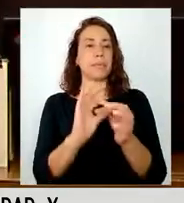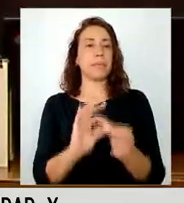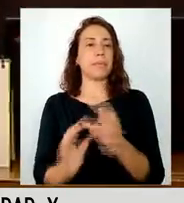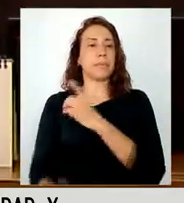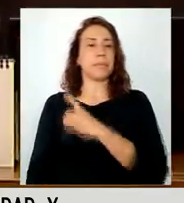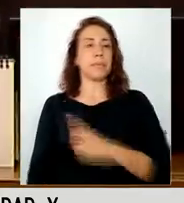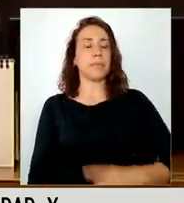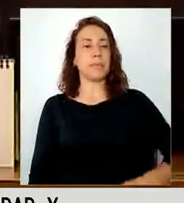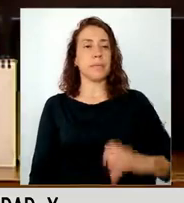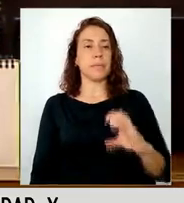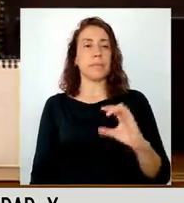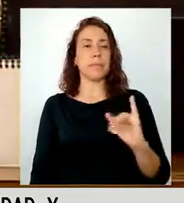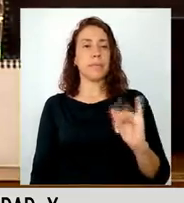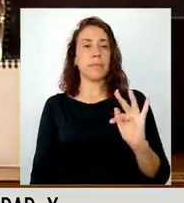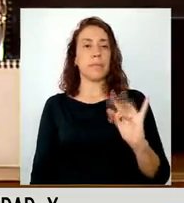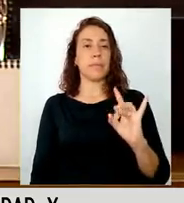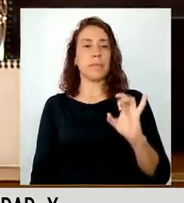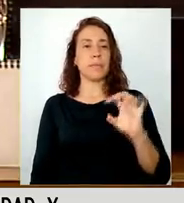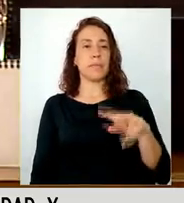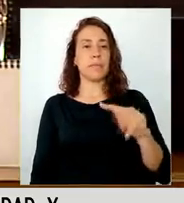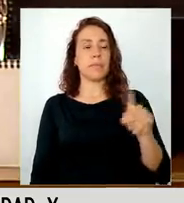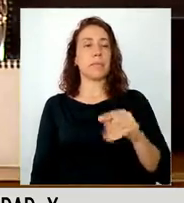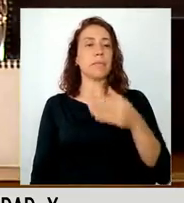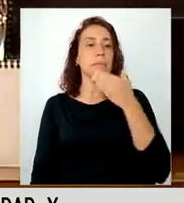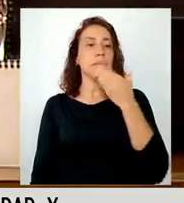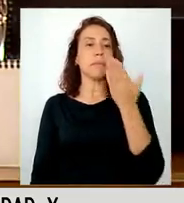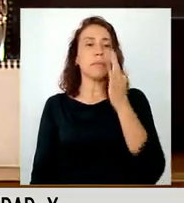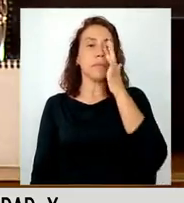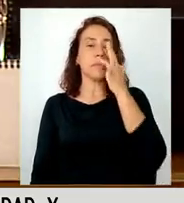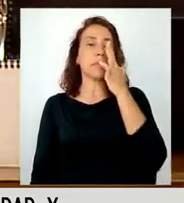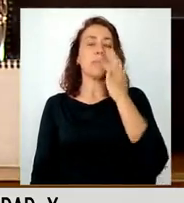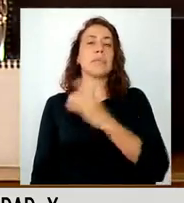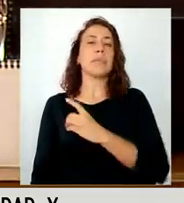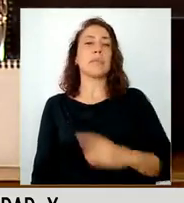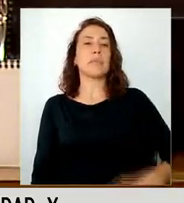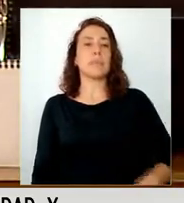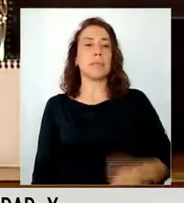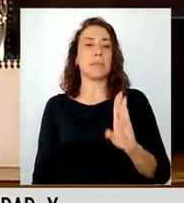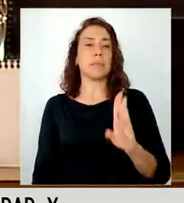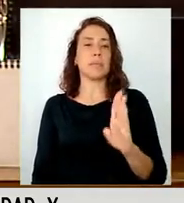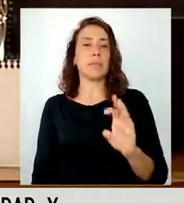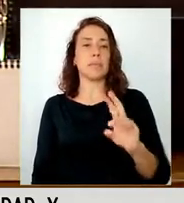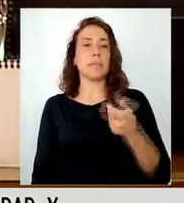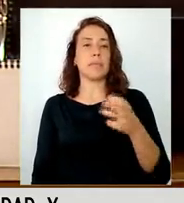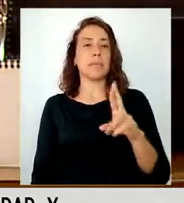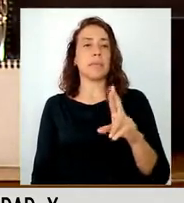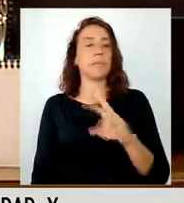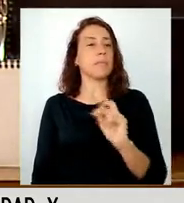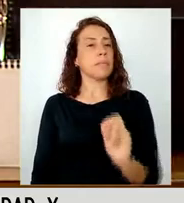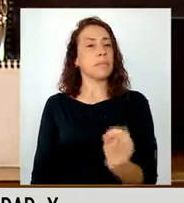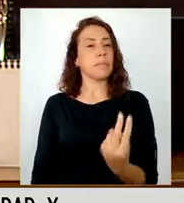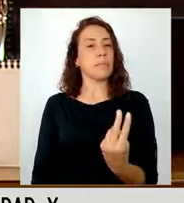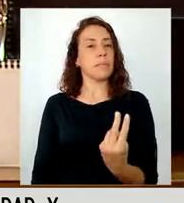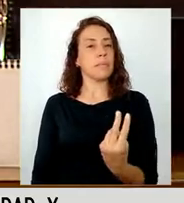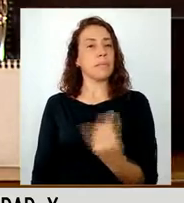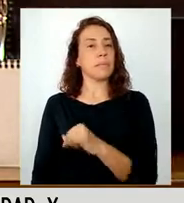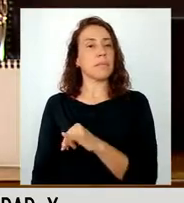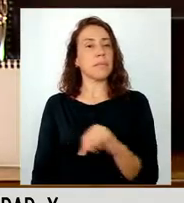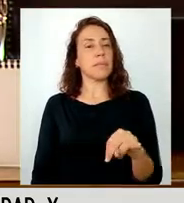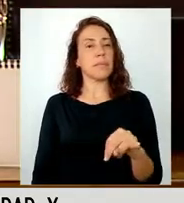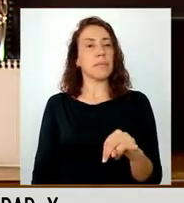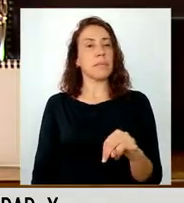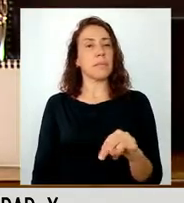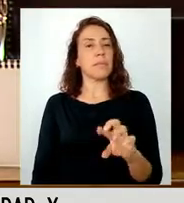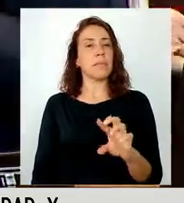a continuación Le ofrezco la palabra el diputado Bernardo berger se prepara el diputado Francisco pulgar